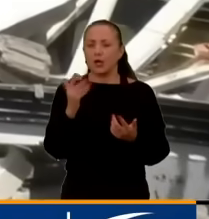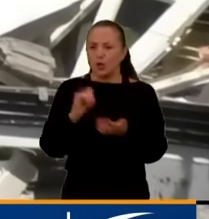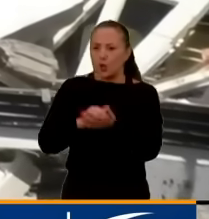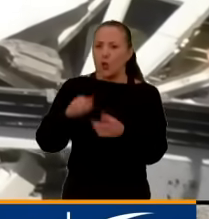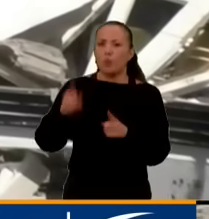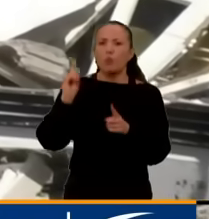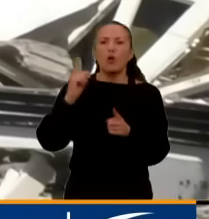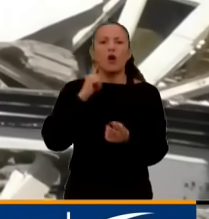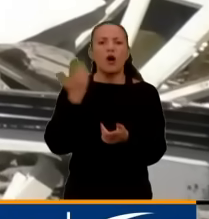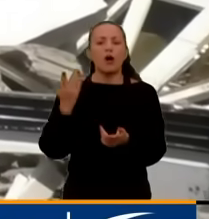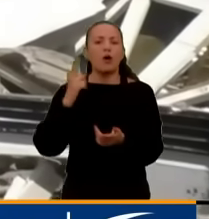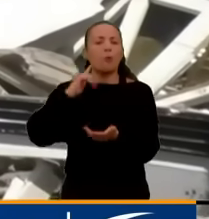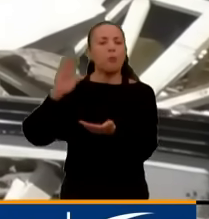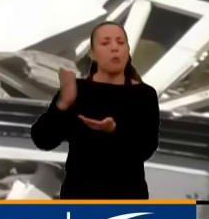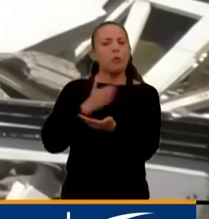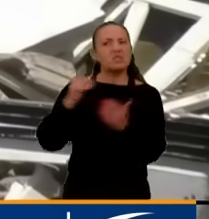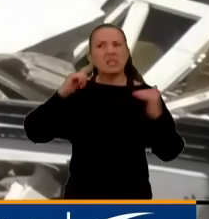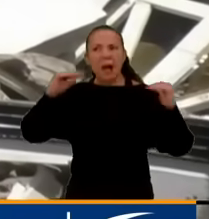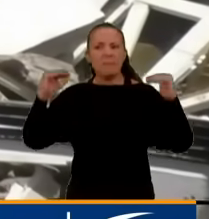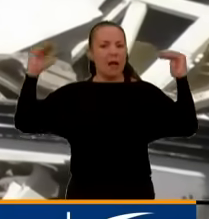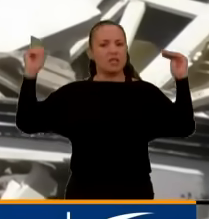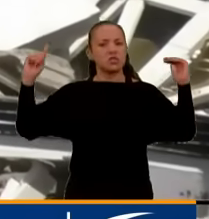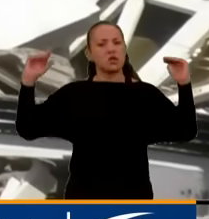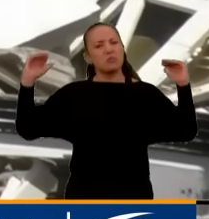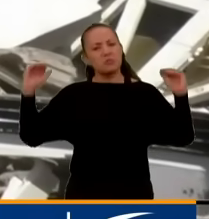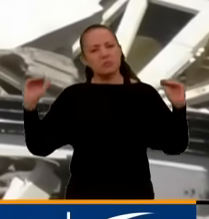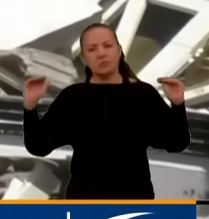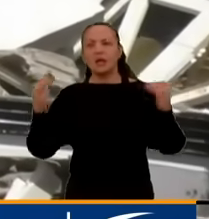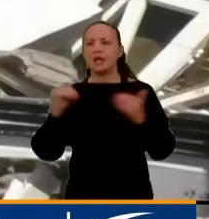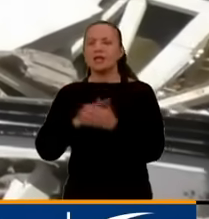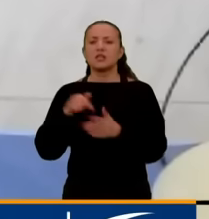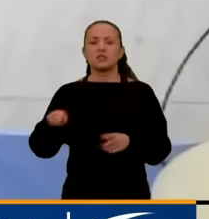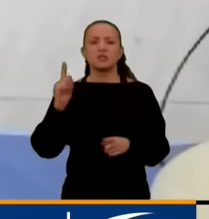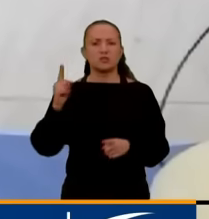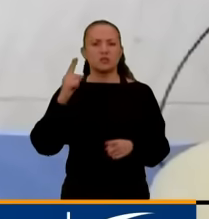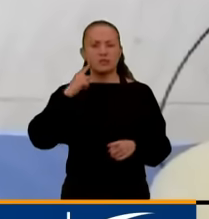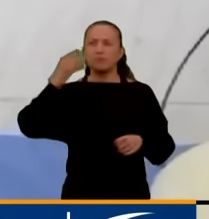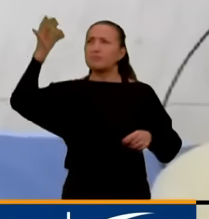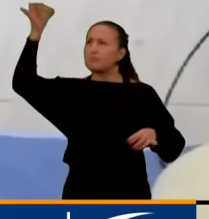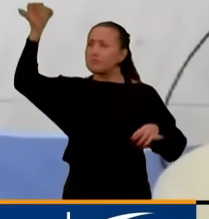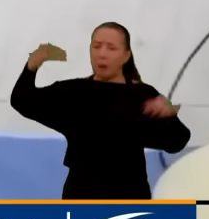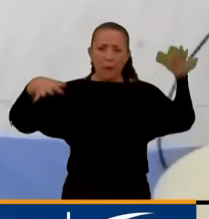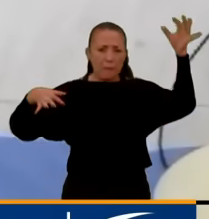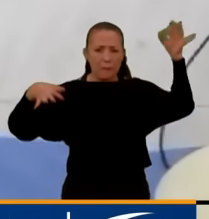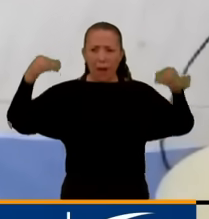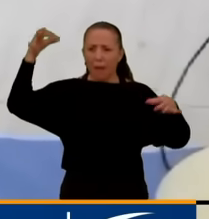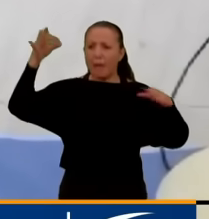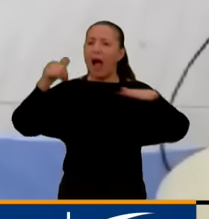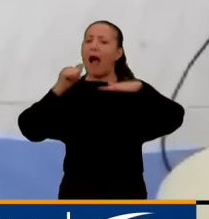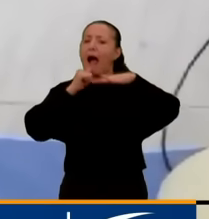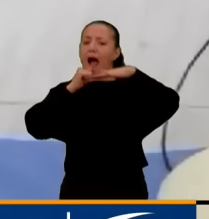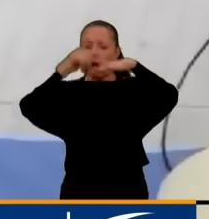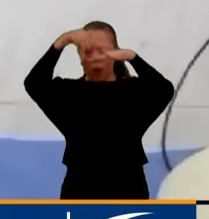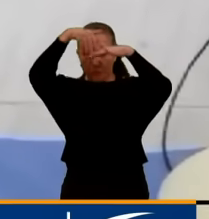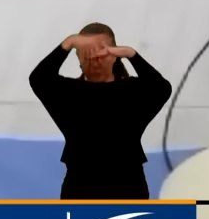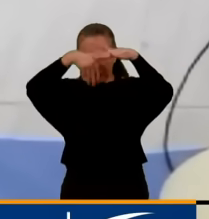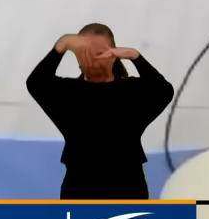alta, estaba bajita. Nos pudimos dar cuenta que había bastantes goteras en el techo, se estaba filtrando bastante el